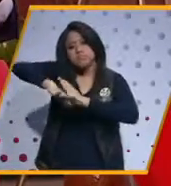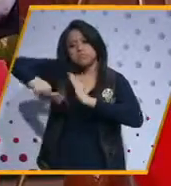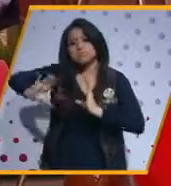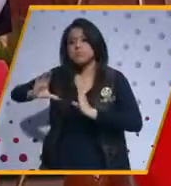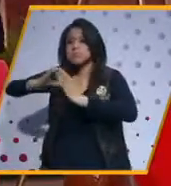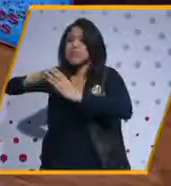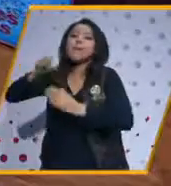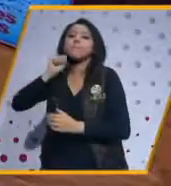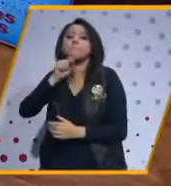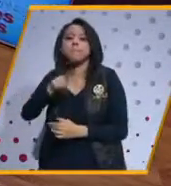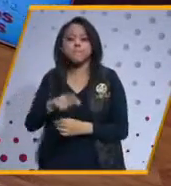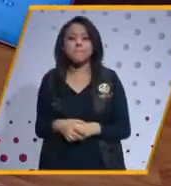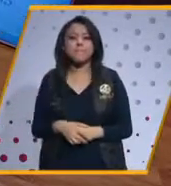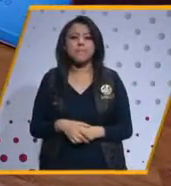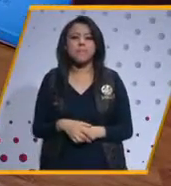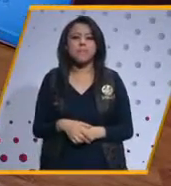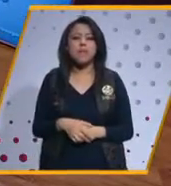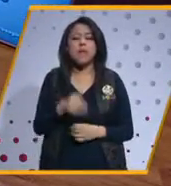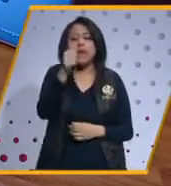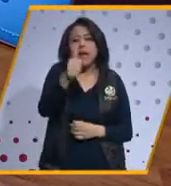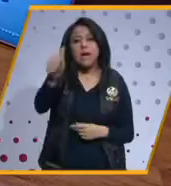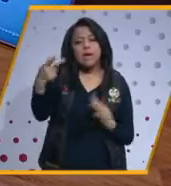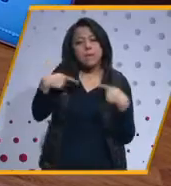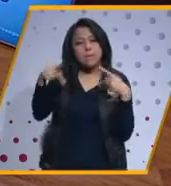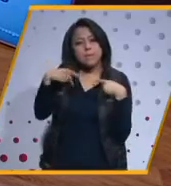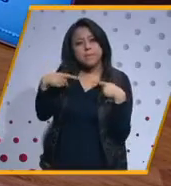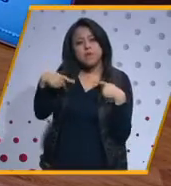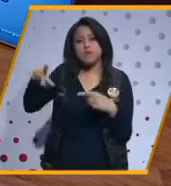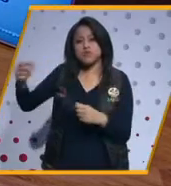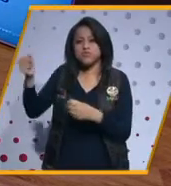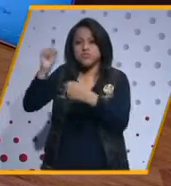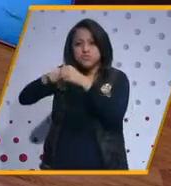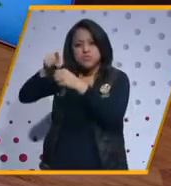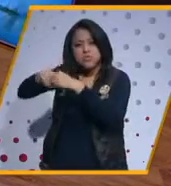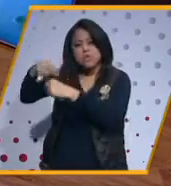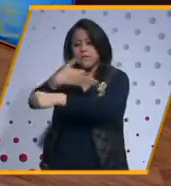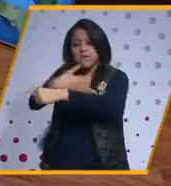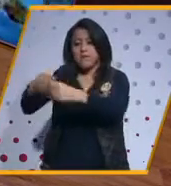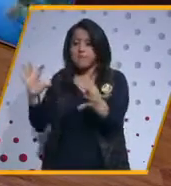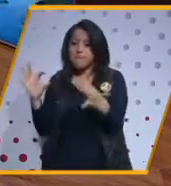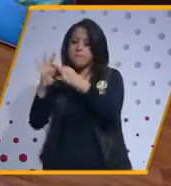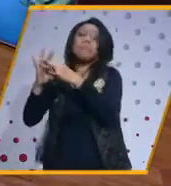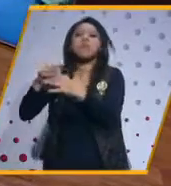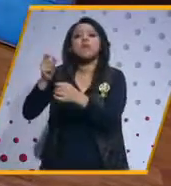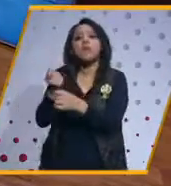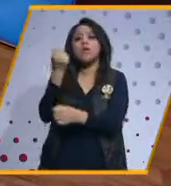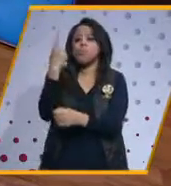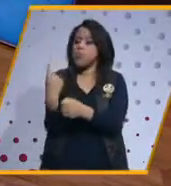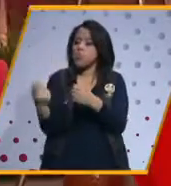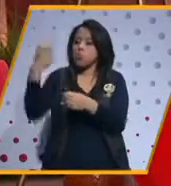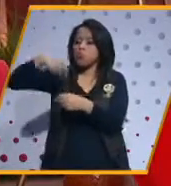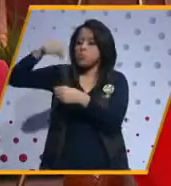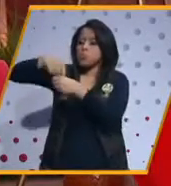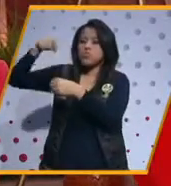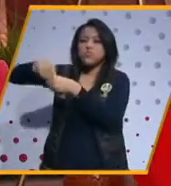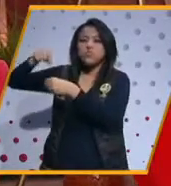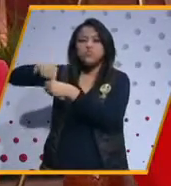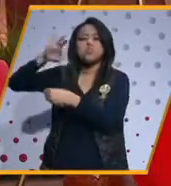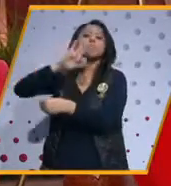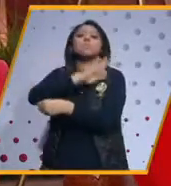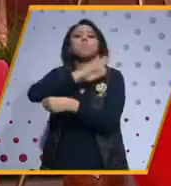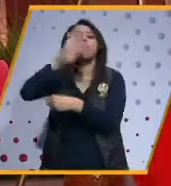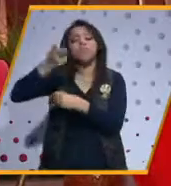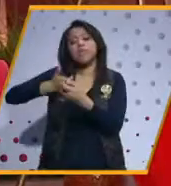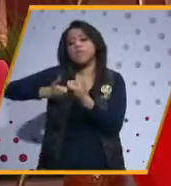cooperativa, porque cada socio es parte de esta gran familia y cada peso que aporta cada uno de nuestros socios, a su vez se presta